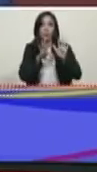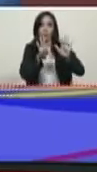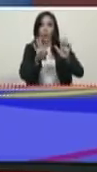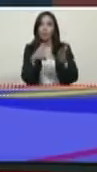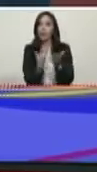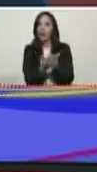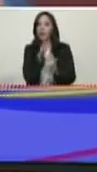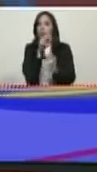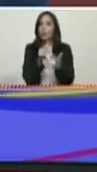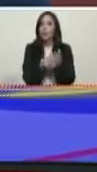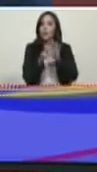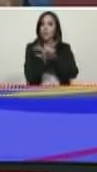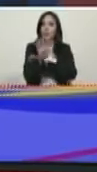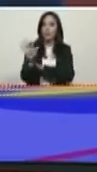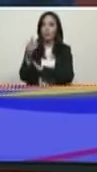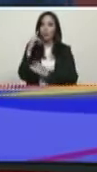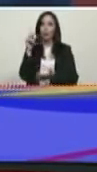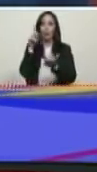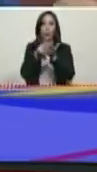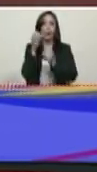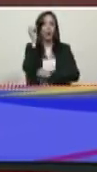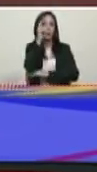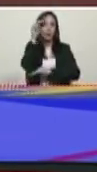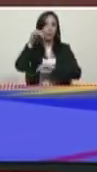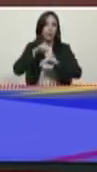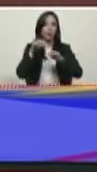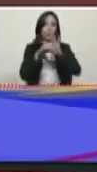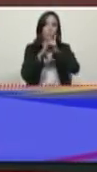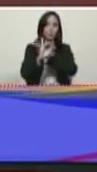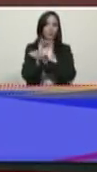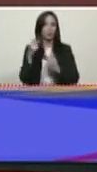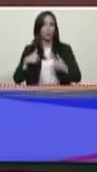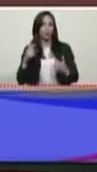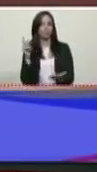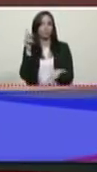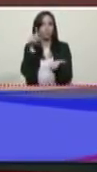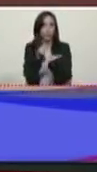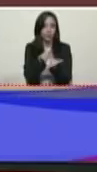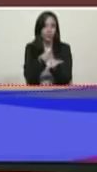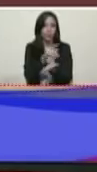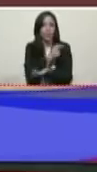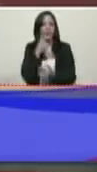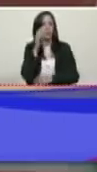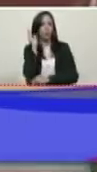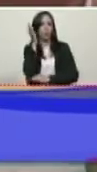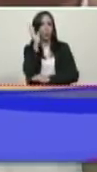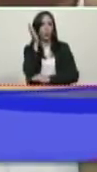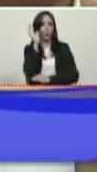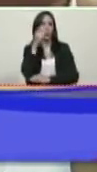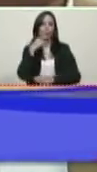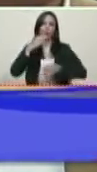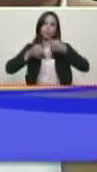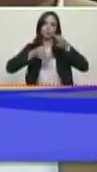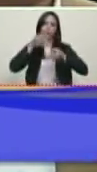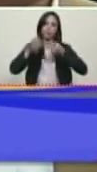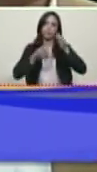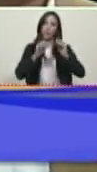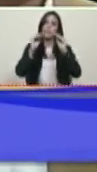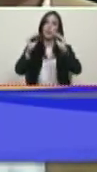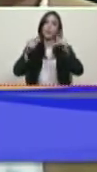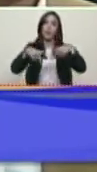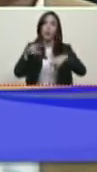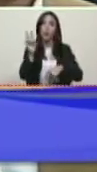2025 fui a la asamblea nacional constituyente y entre otros anuncios le dije a venezuela